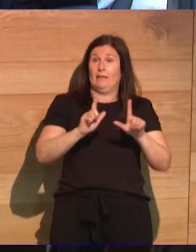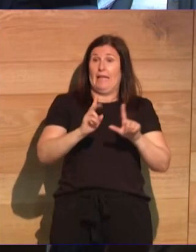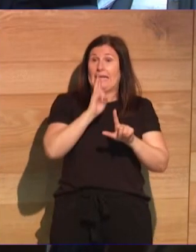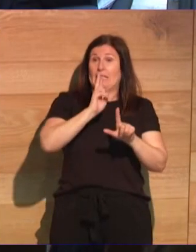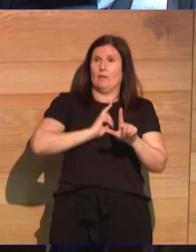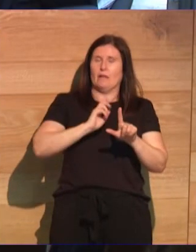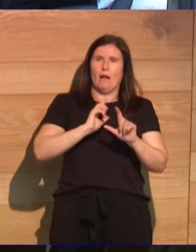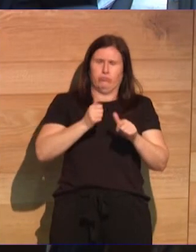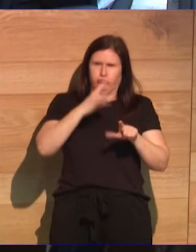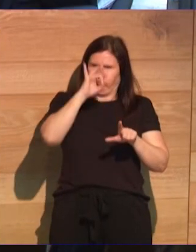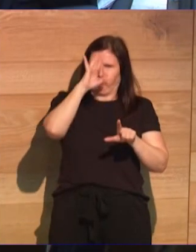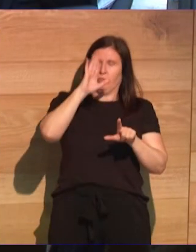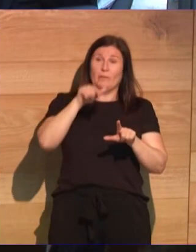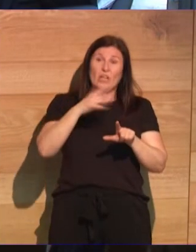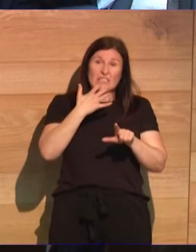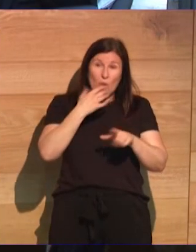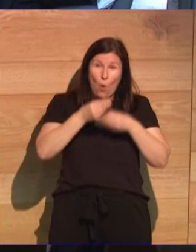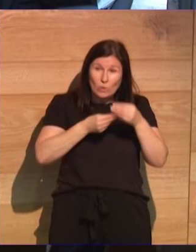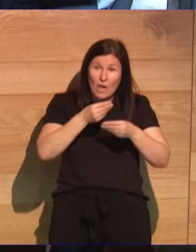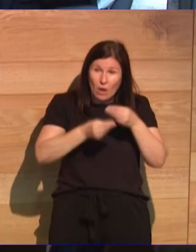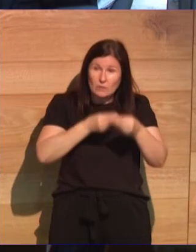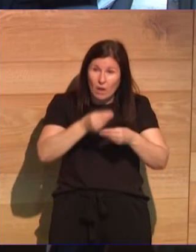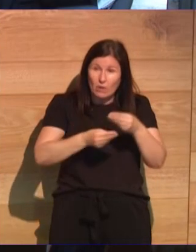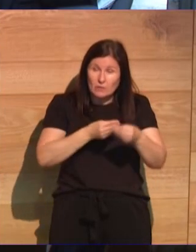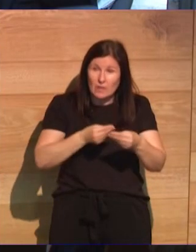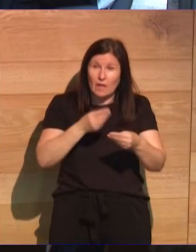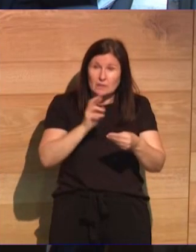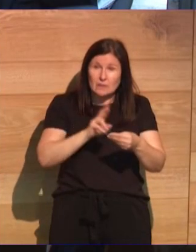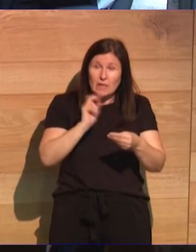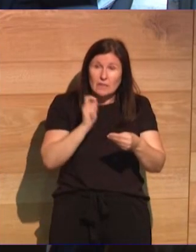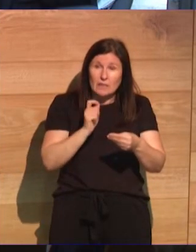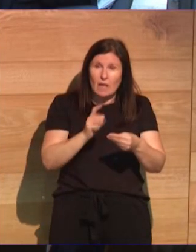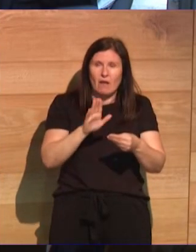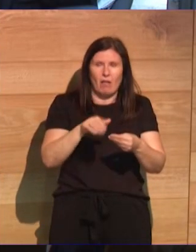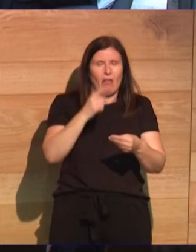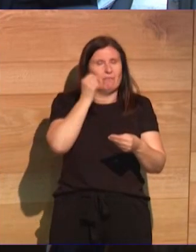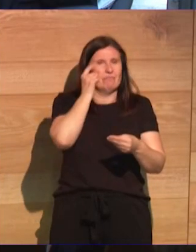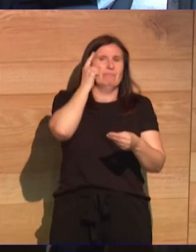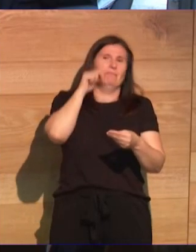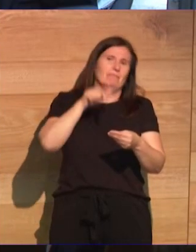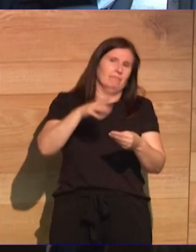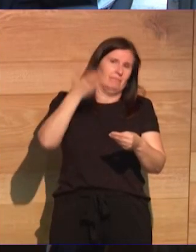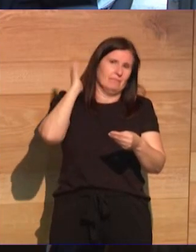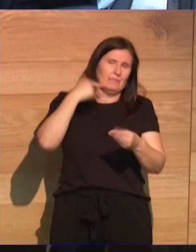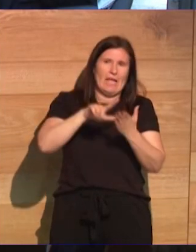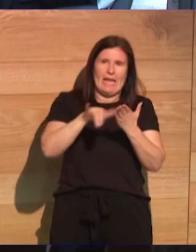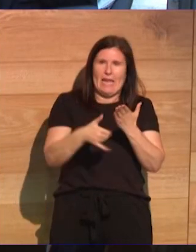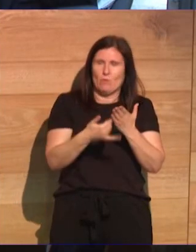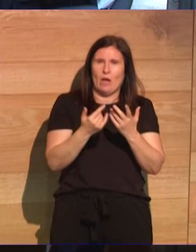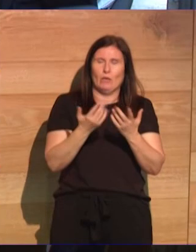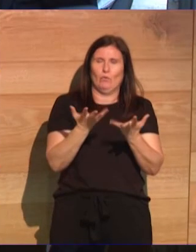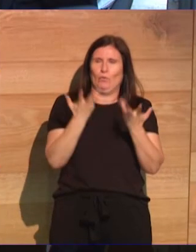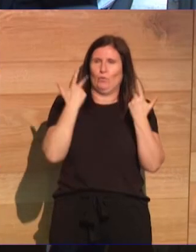nos sorprendió, pero cuando empiezas a usar y a profundizar un poquito, te das cuenta de que está muy lejos todavía, bueno, pues de tener un lenguaje muy